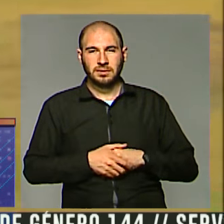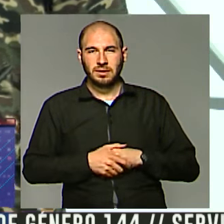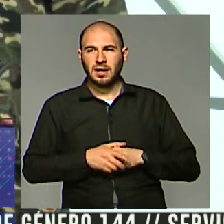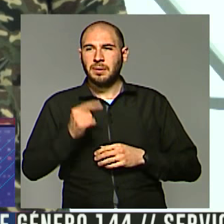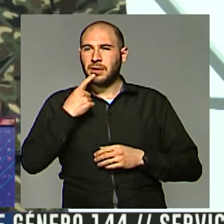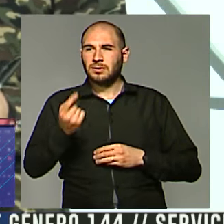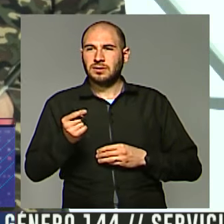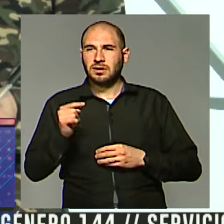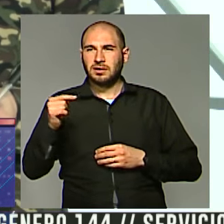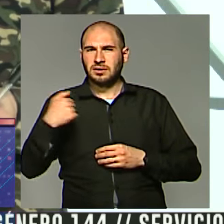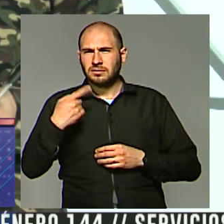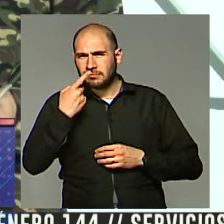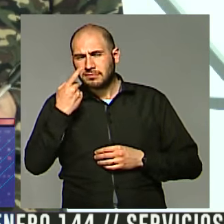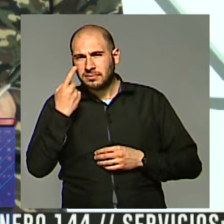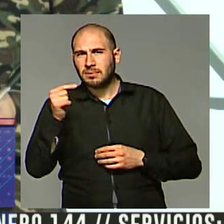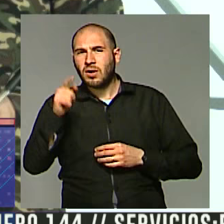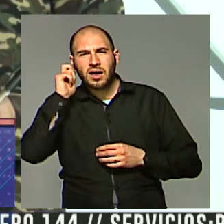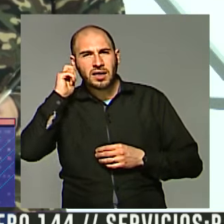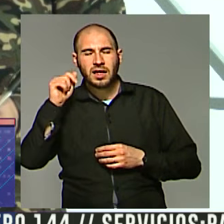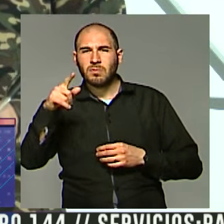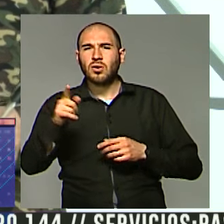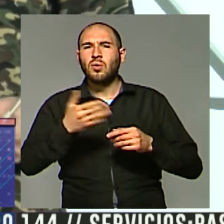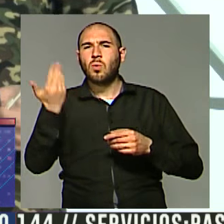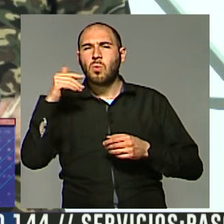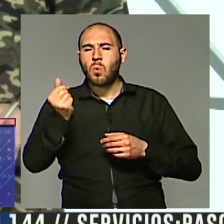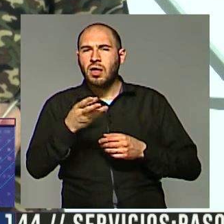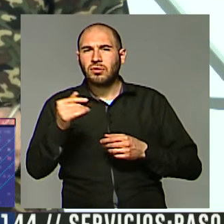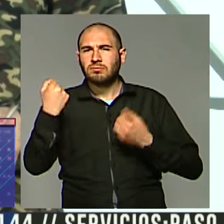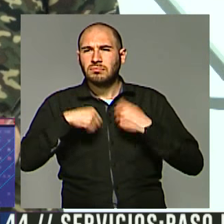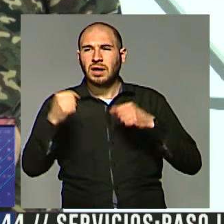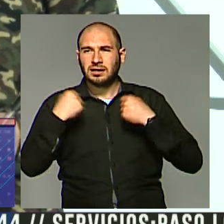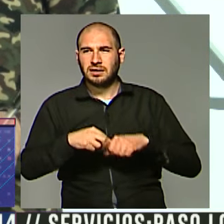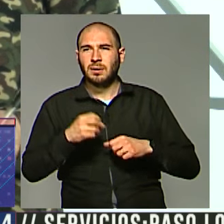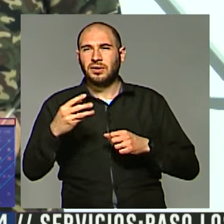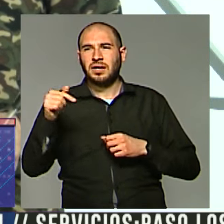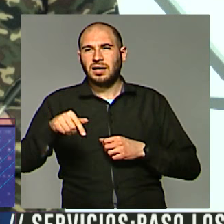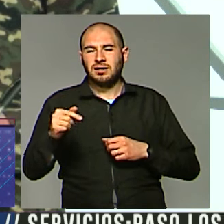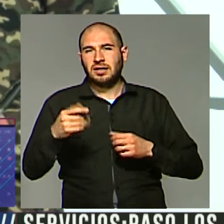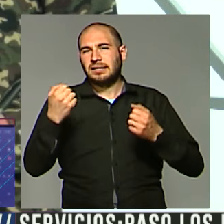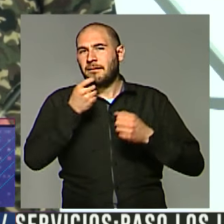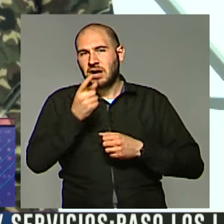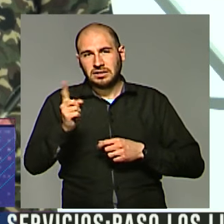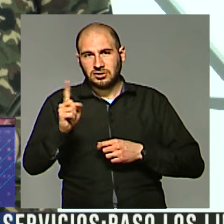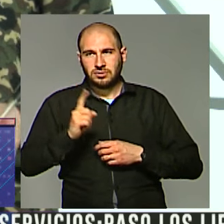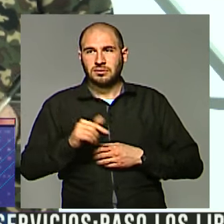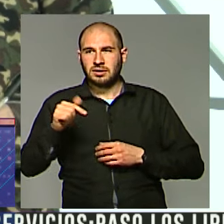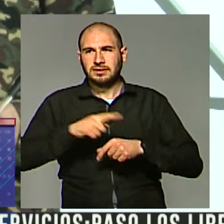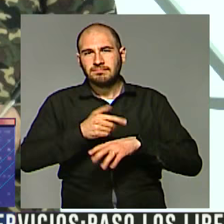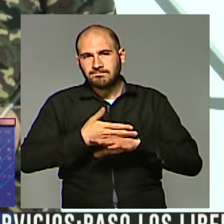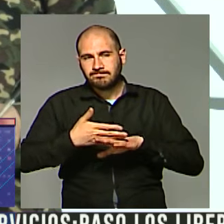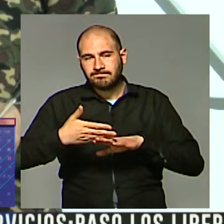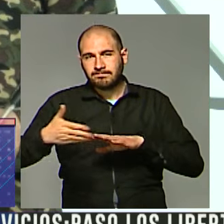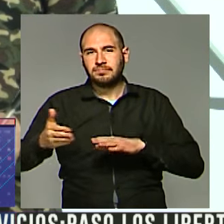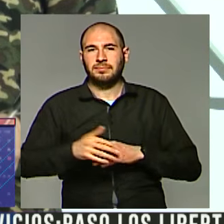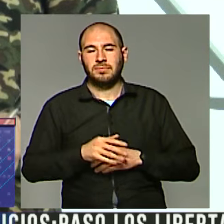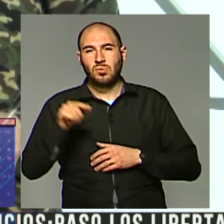Mariano, sí. yo tengo curiosidad, quiero saber la edad que tenés y hace cuánto que venís entrenando, porque digo, esto no es tarea fácil y lleva su tiempo